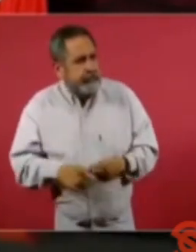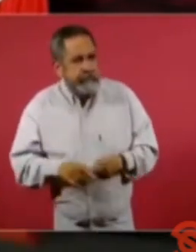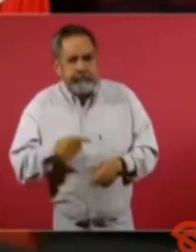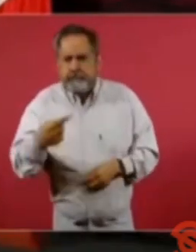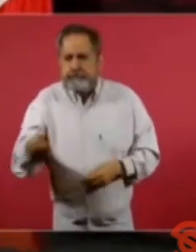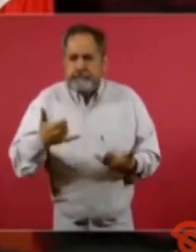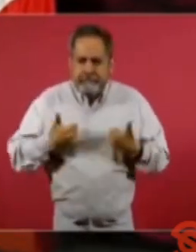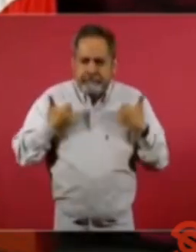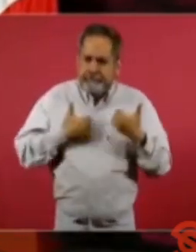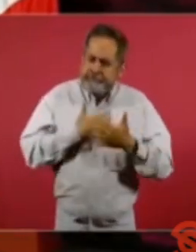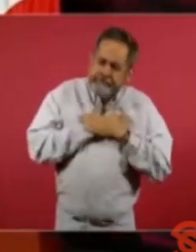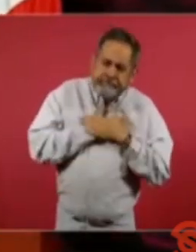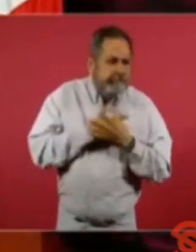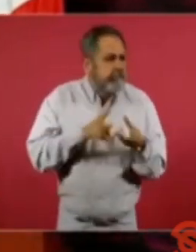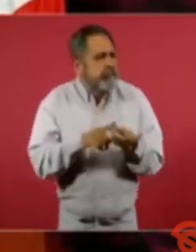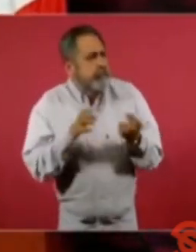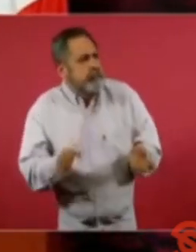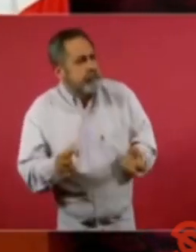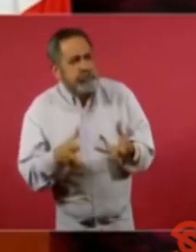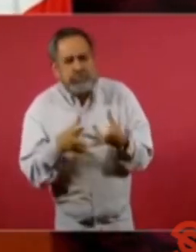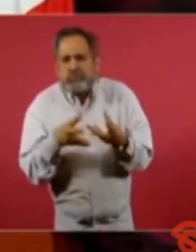jóvenes?